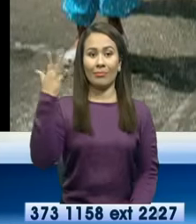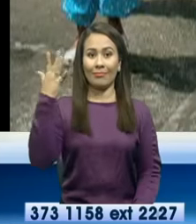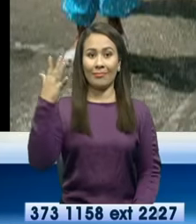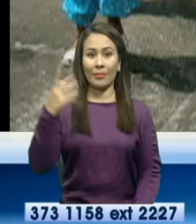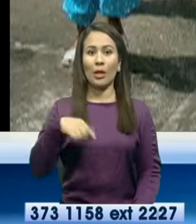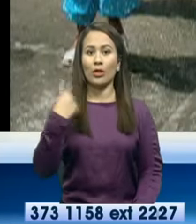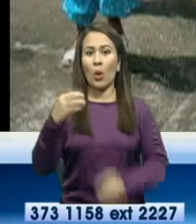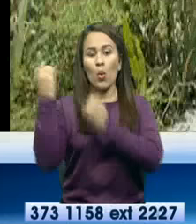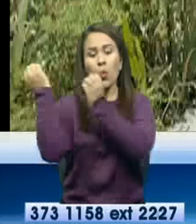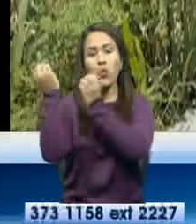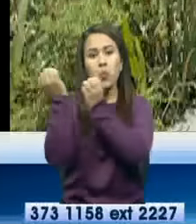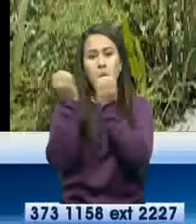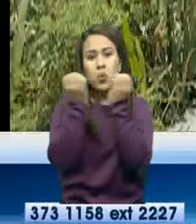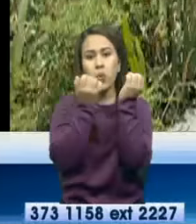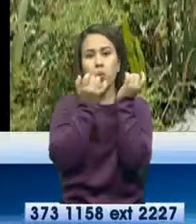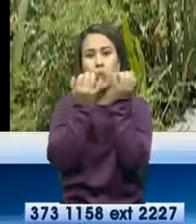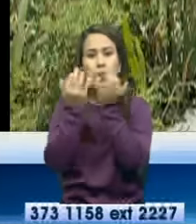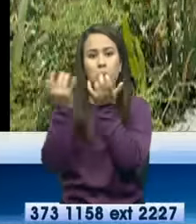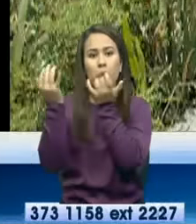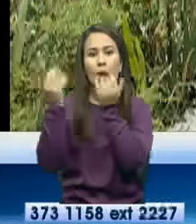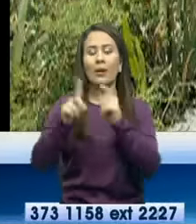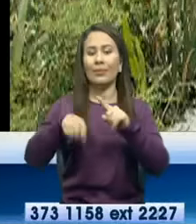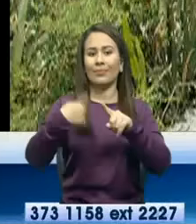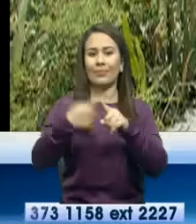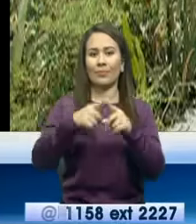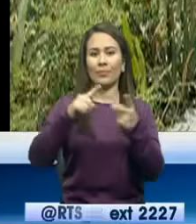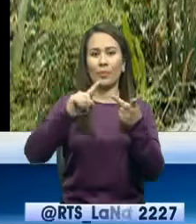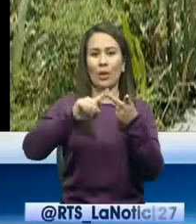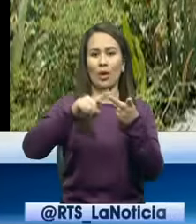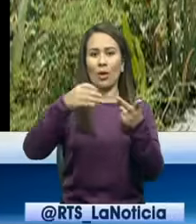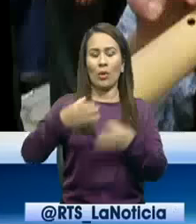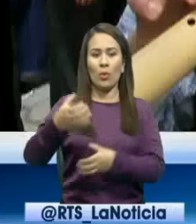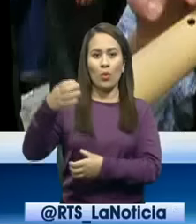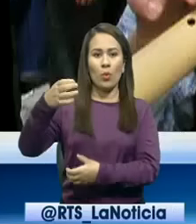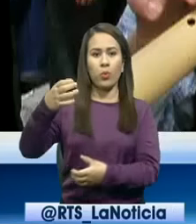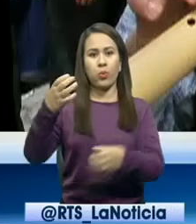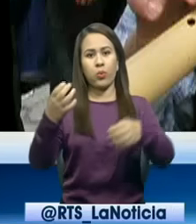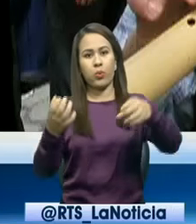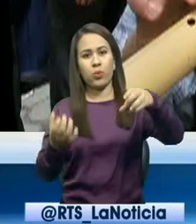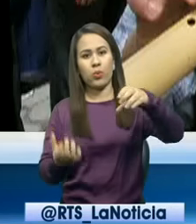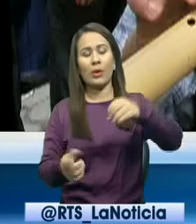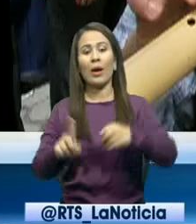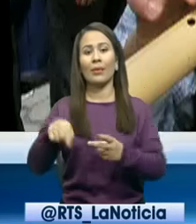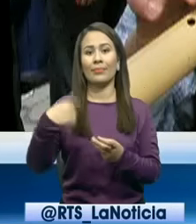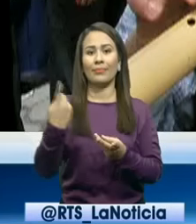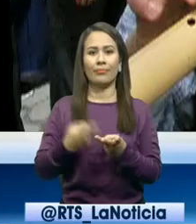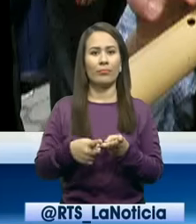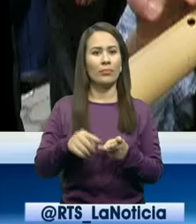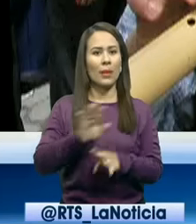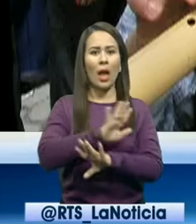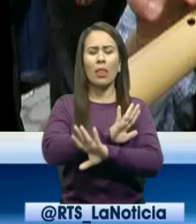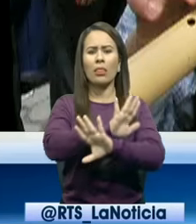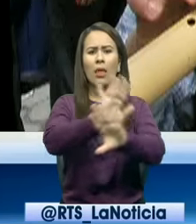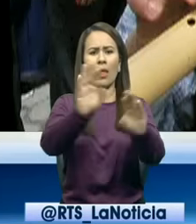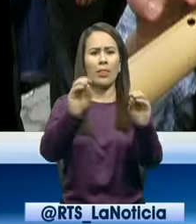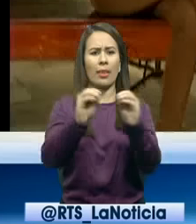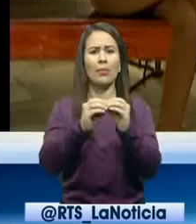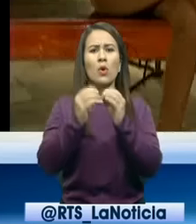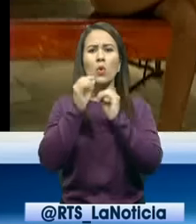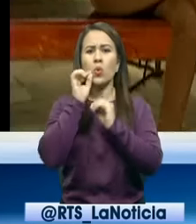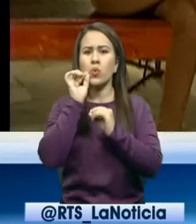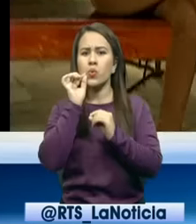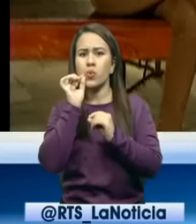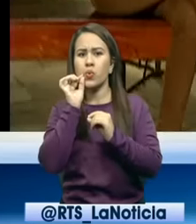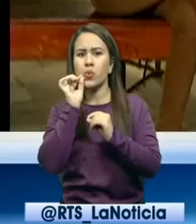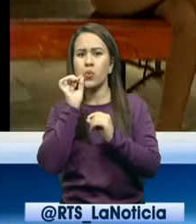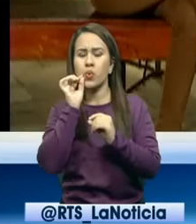solo instrumento de viento. Flauta, rondín, churo y algún momento la melódica. Es ese. De ahí el silbido,